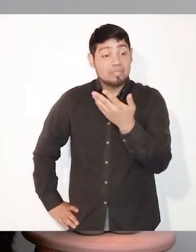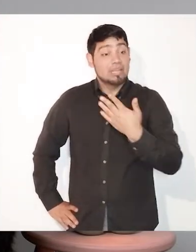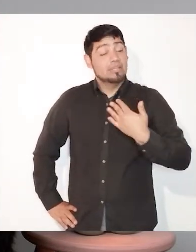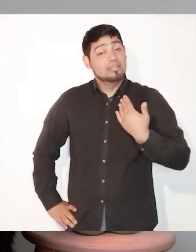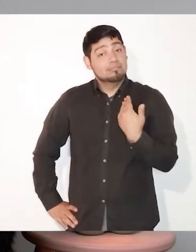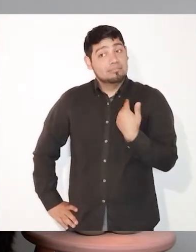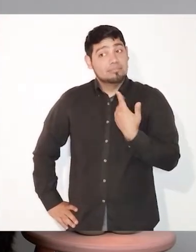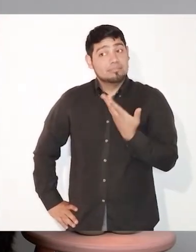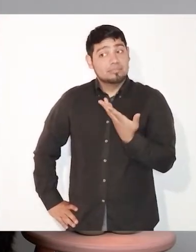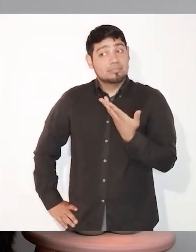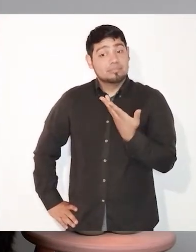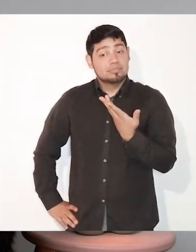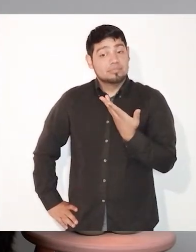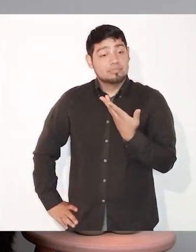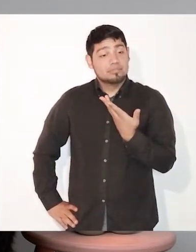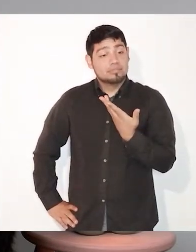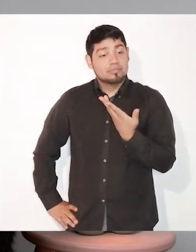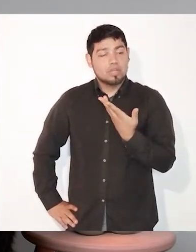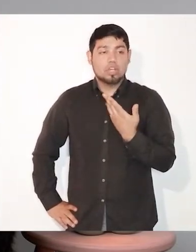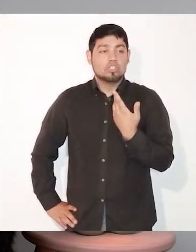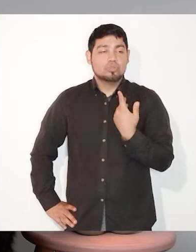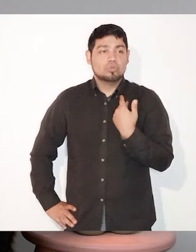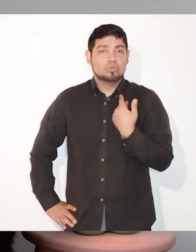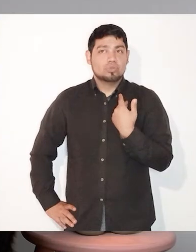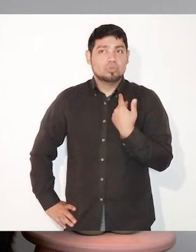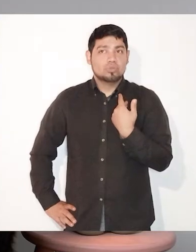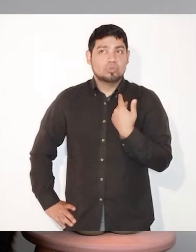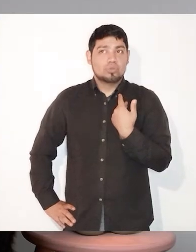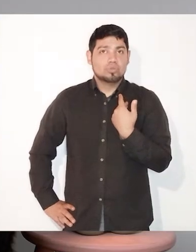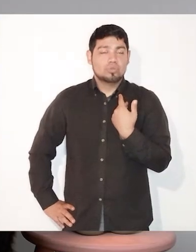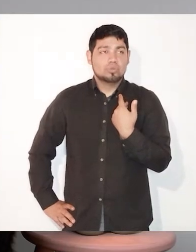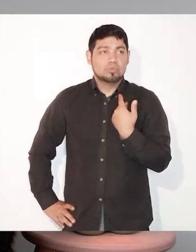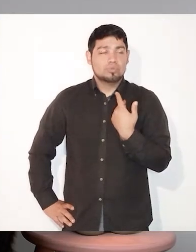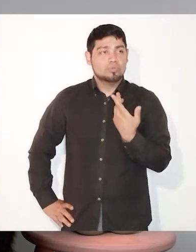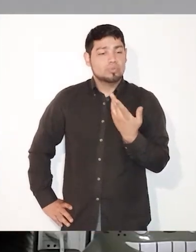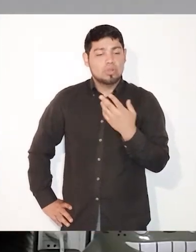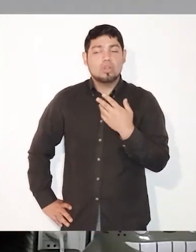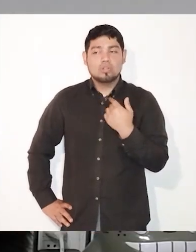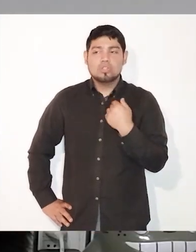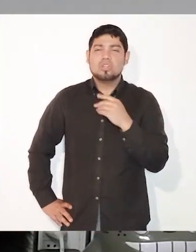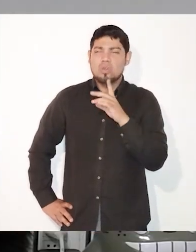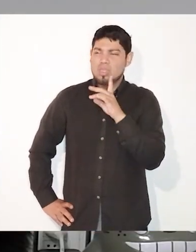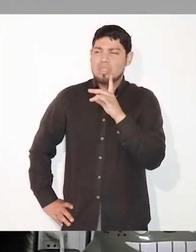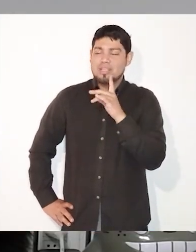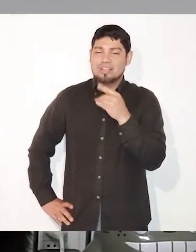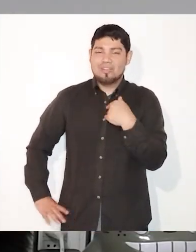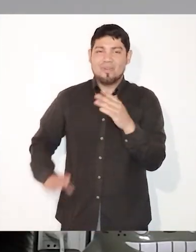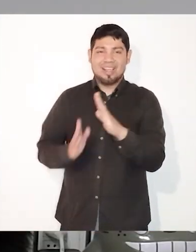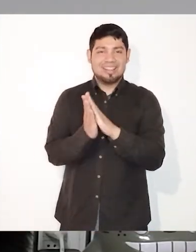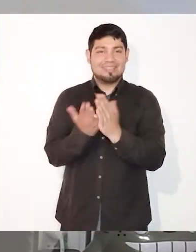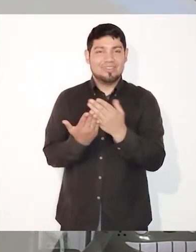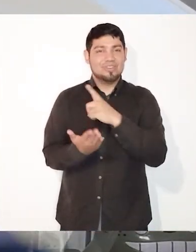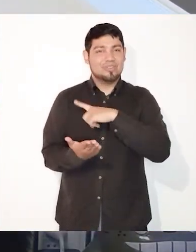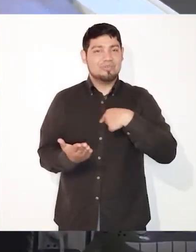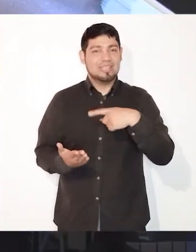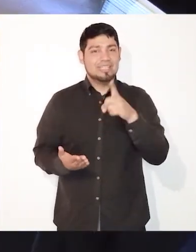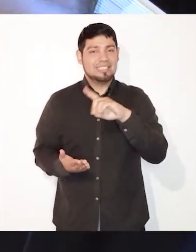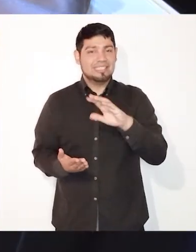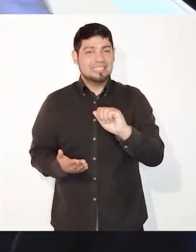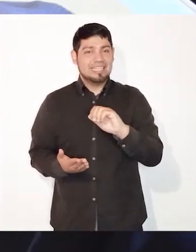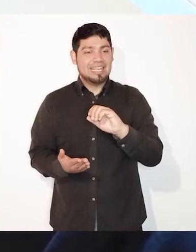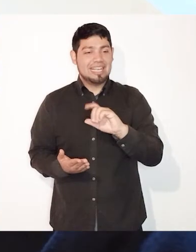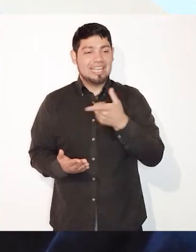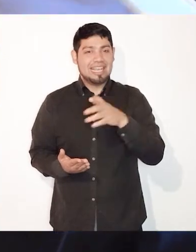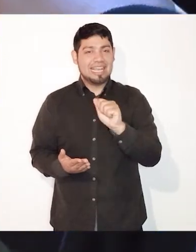porque... es difícil. Yo tengo no voy a evadir la pregunta, digamos. Tengo un libro que se llama